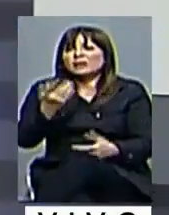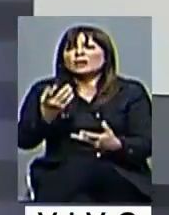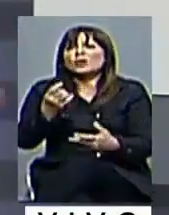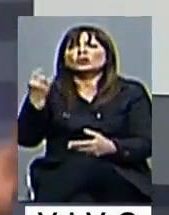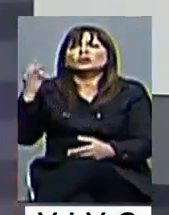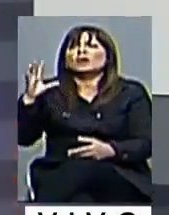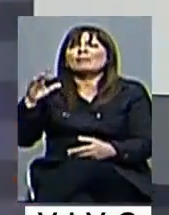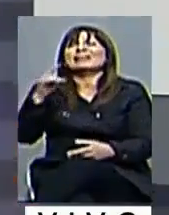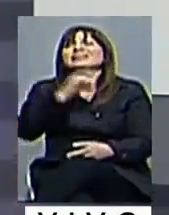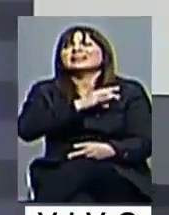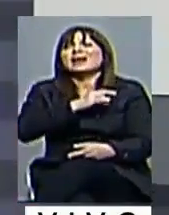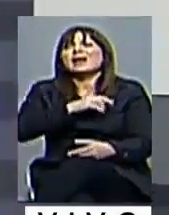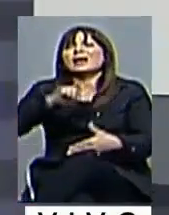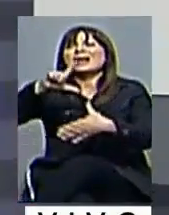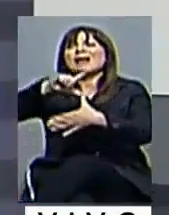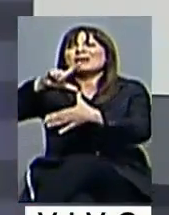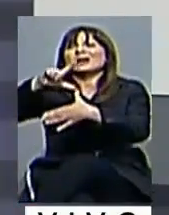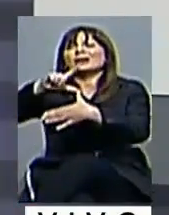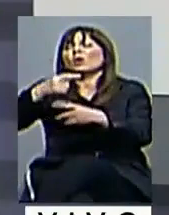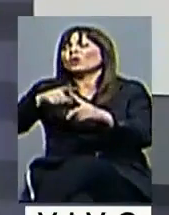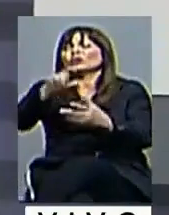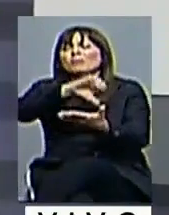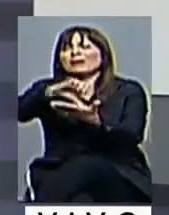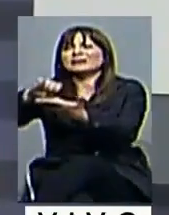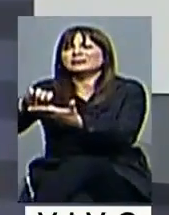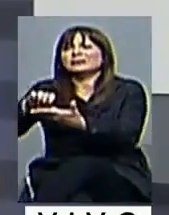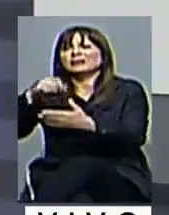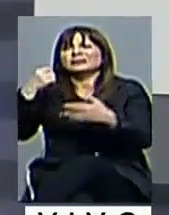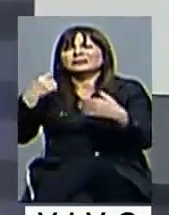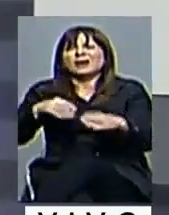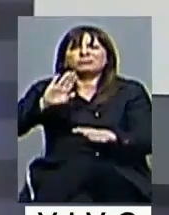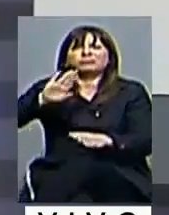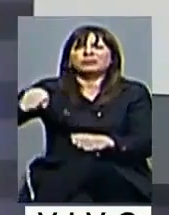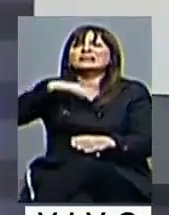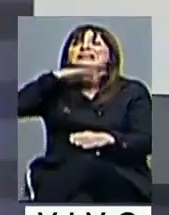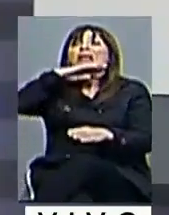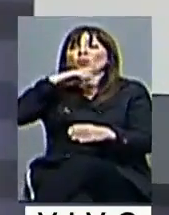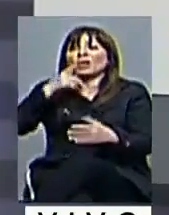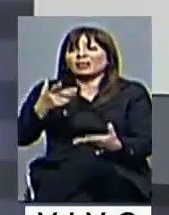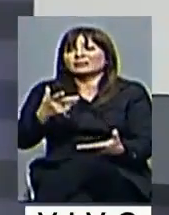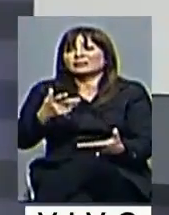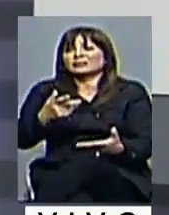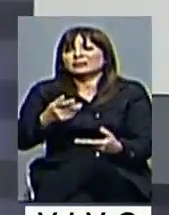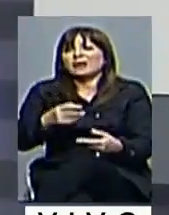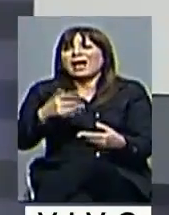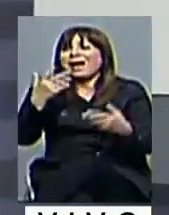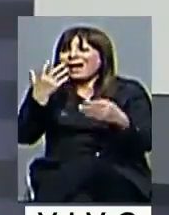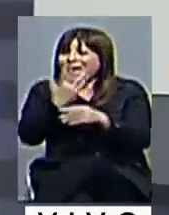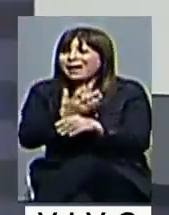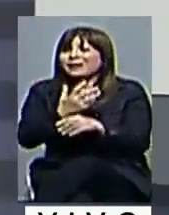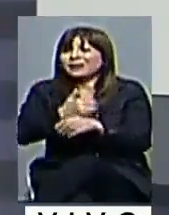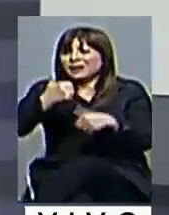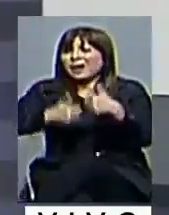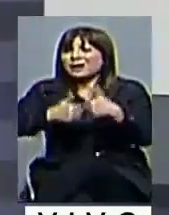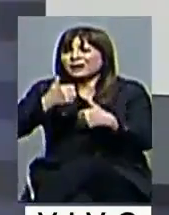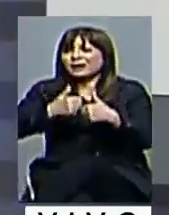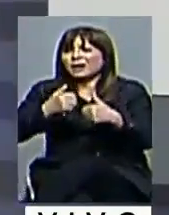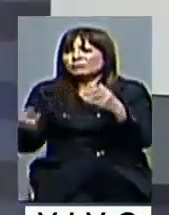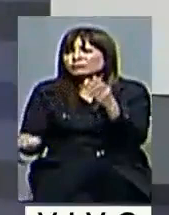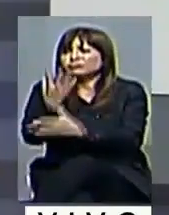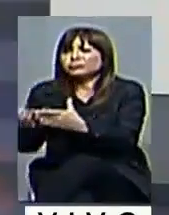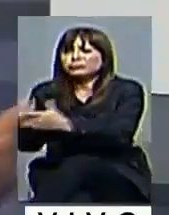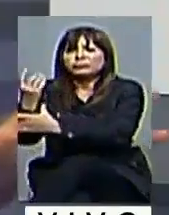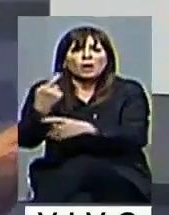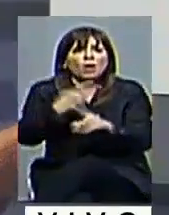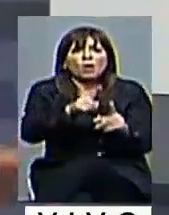las chilenas, en América Latina y otros países, están obsoletas o saturadas. O sea, hay carreras que están surgiendo por otro lado, o